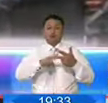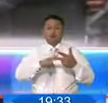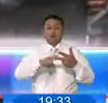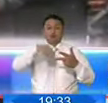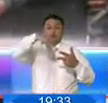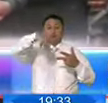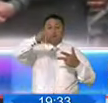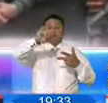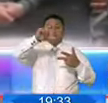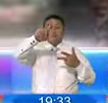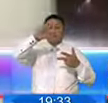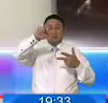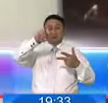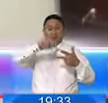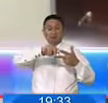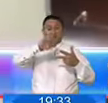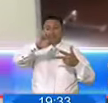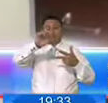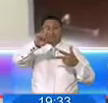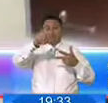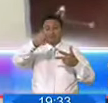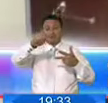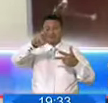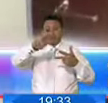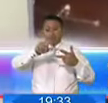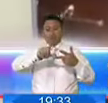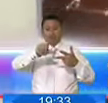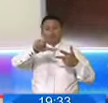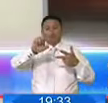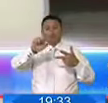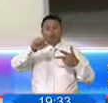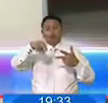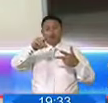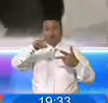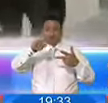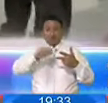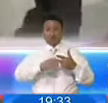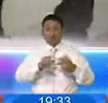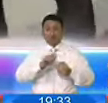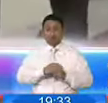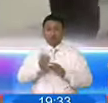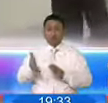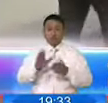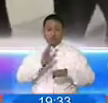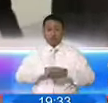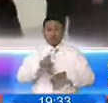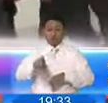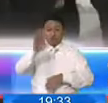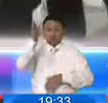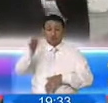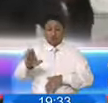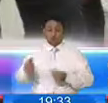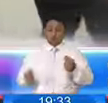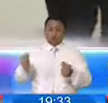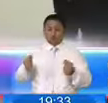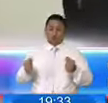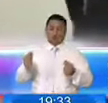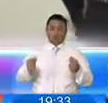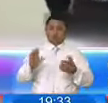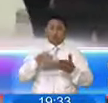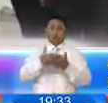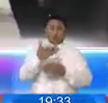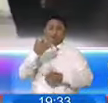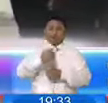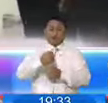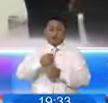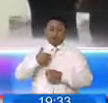leandro agricultores pertenecientes a la comunidad del rosal cantón bolívar quienes fallecieron cuando la camioneta que los trasladaba hasta el sitio de